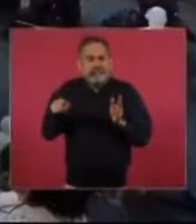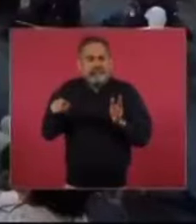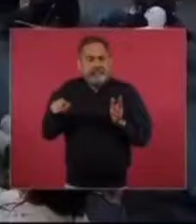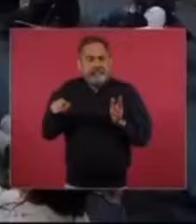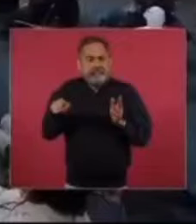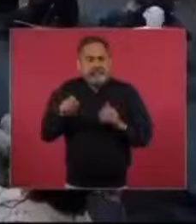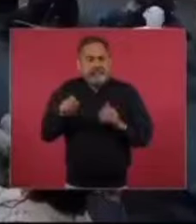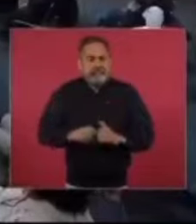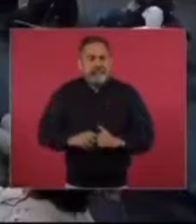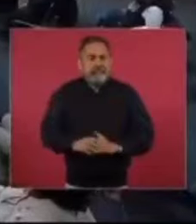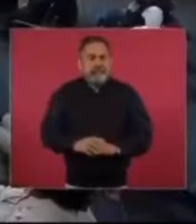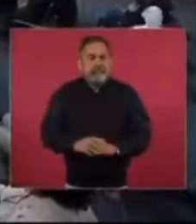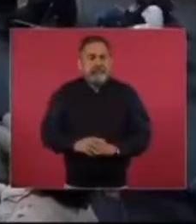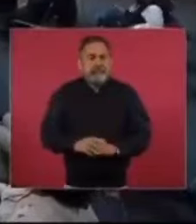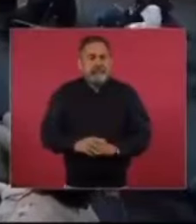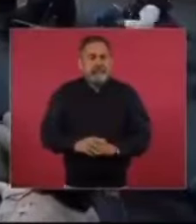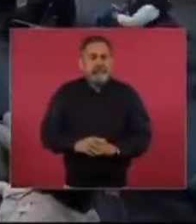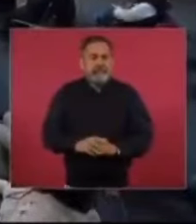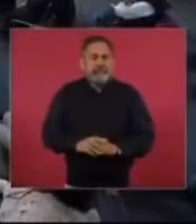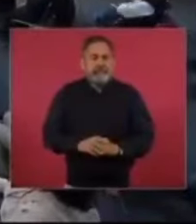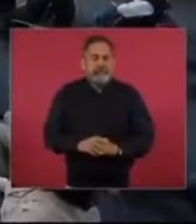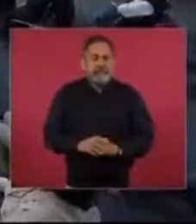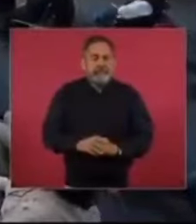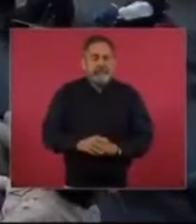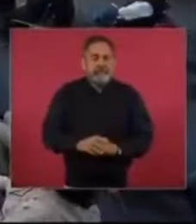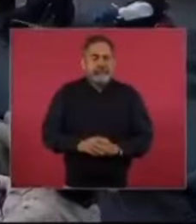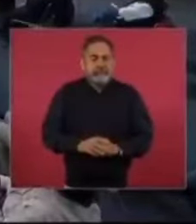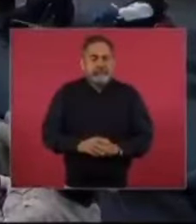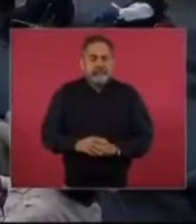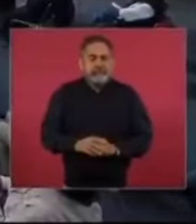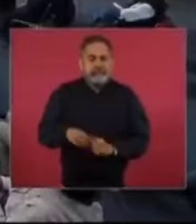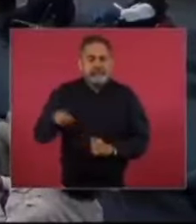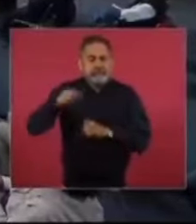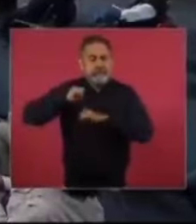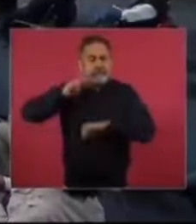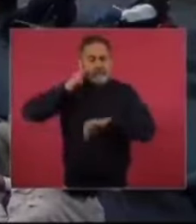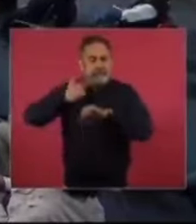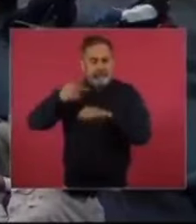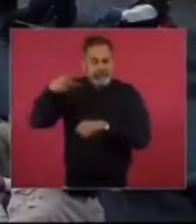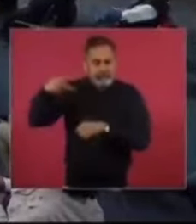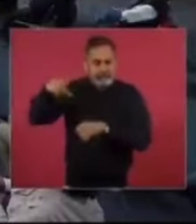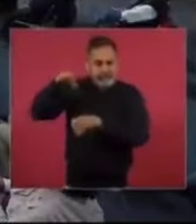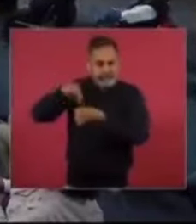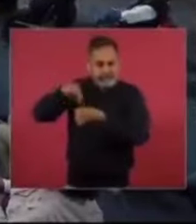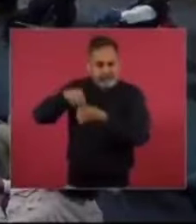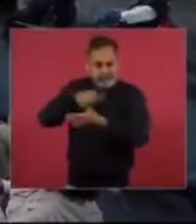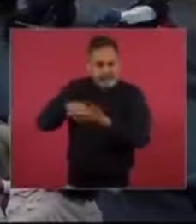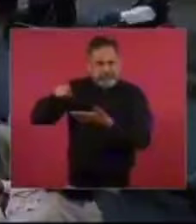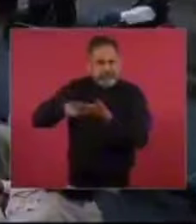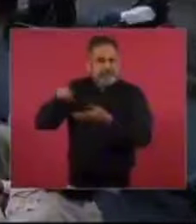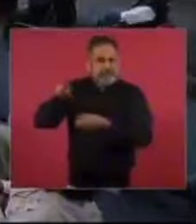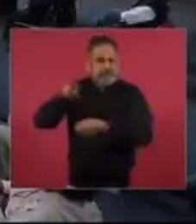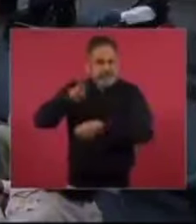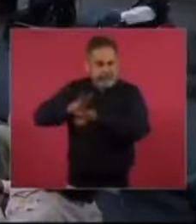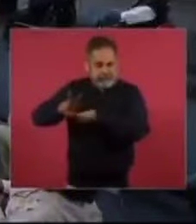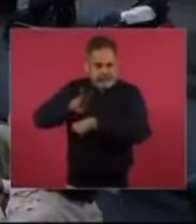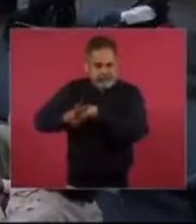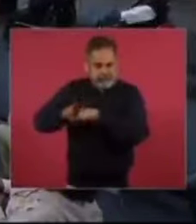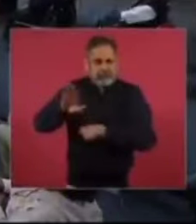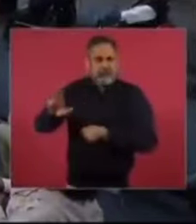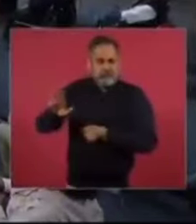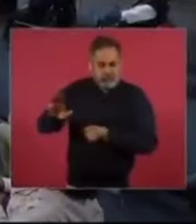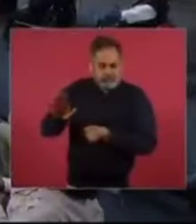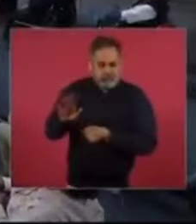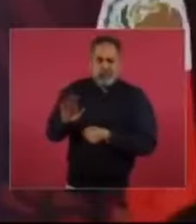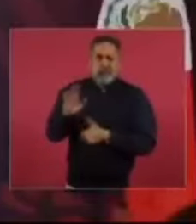luego a afirmar que Milei había ganado y abrazarle. Adelante, gana Milei sin ningún problema. Cuando